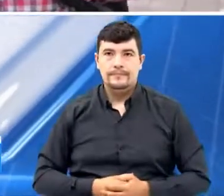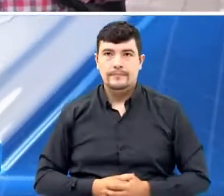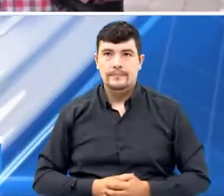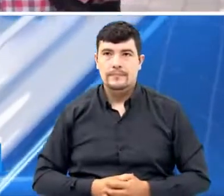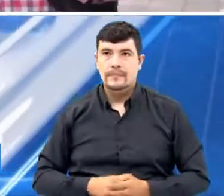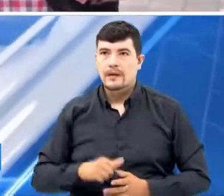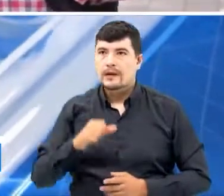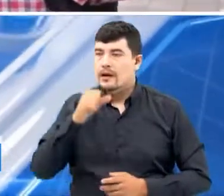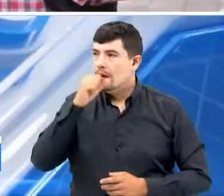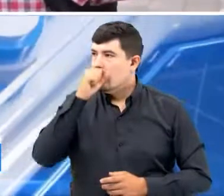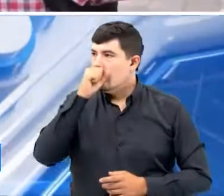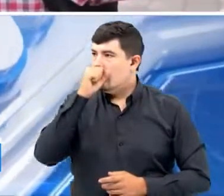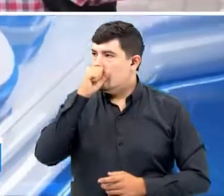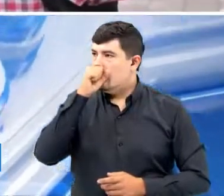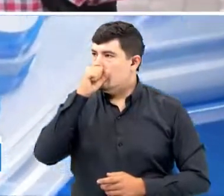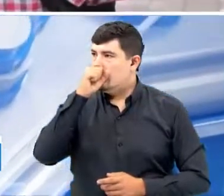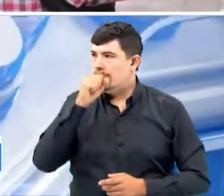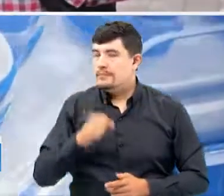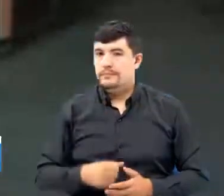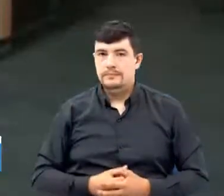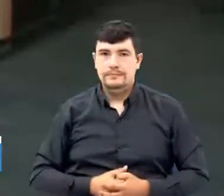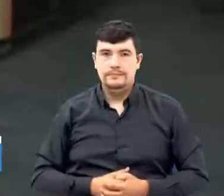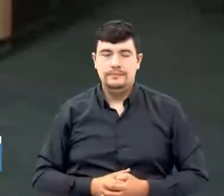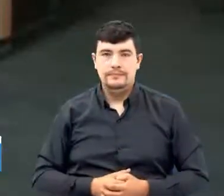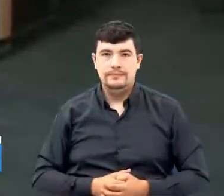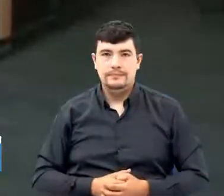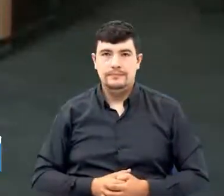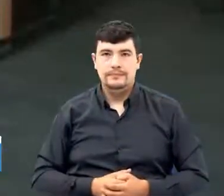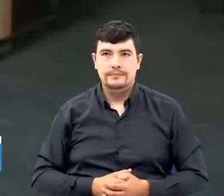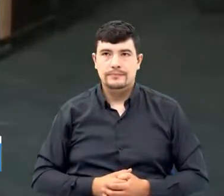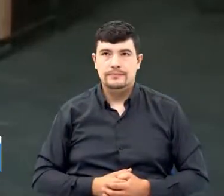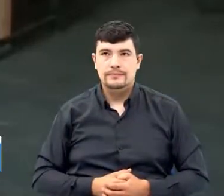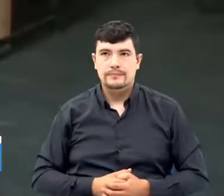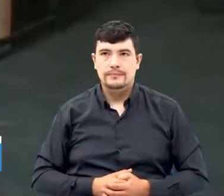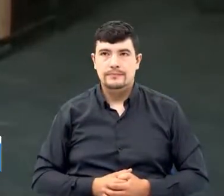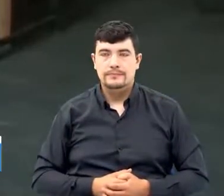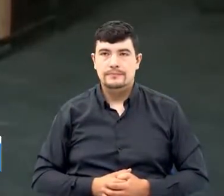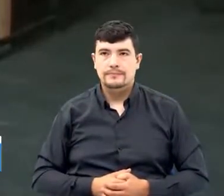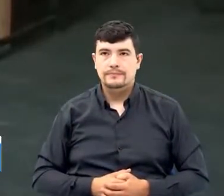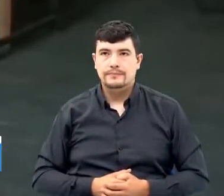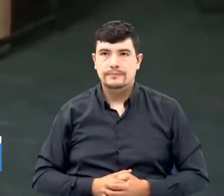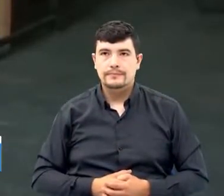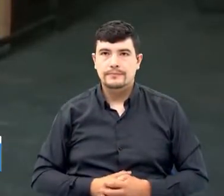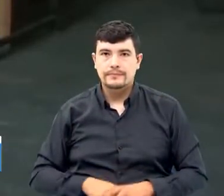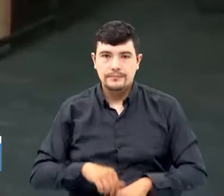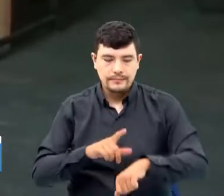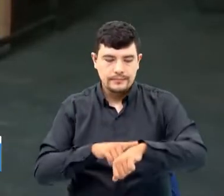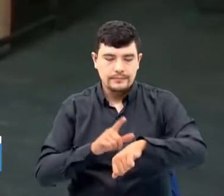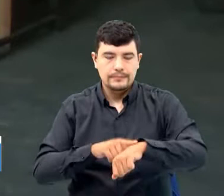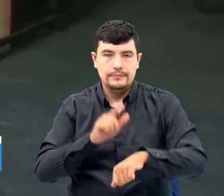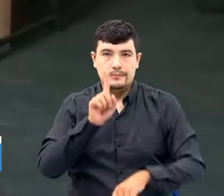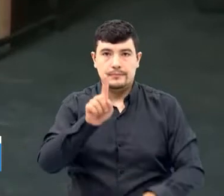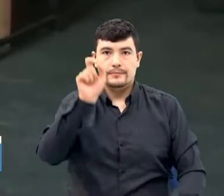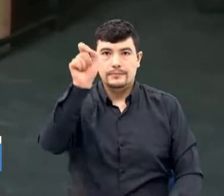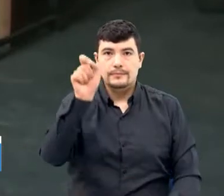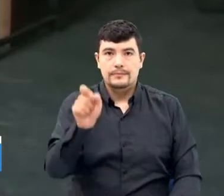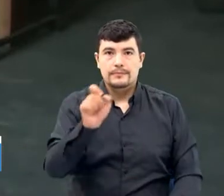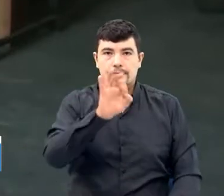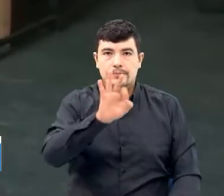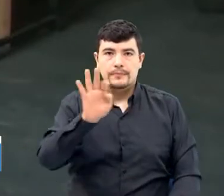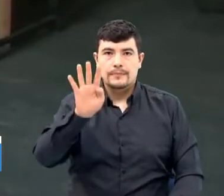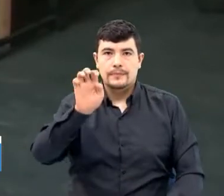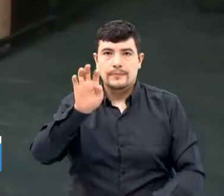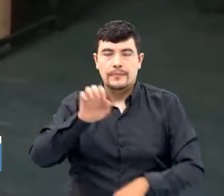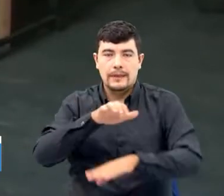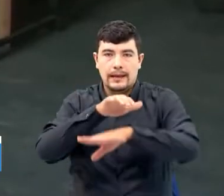estamos informando. 1:39 de la tarde. Alfredo,